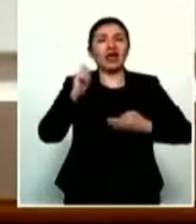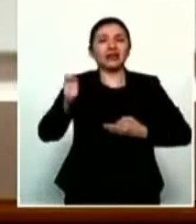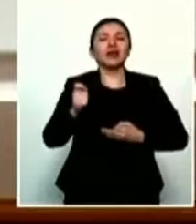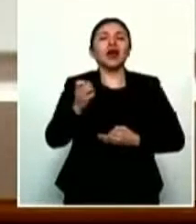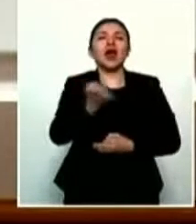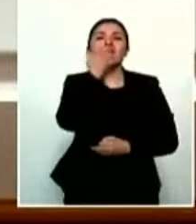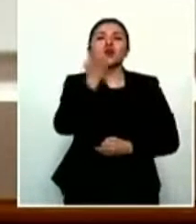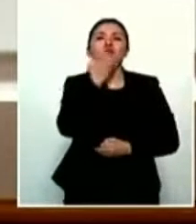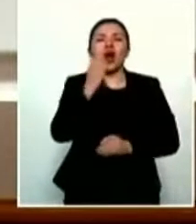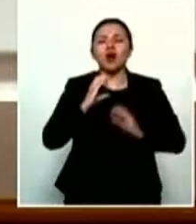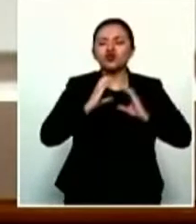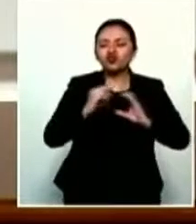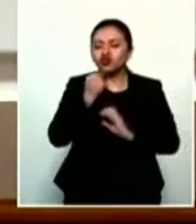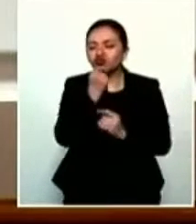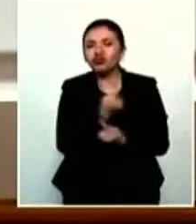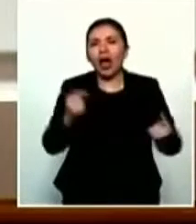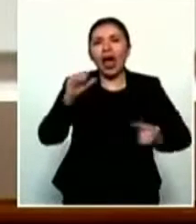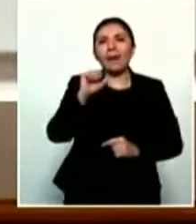ABC.